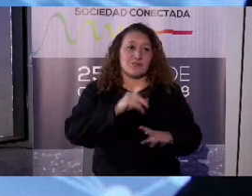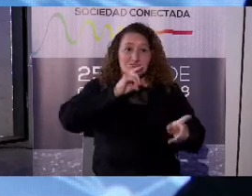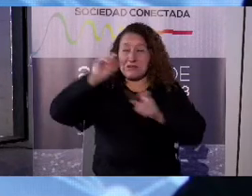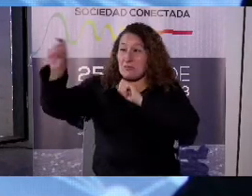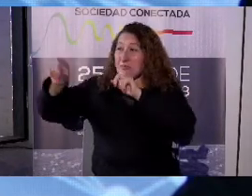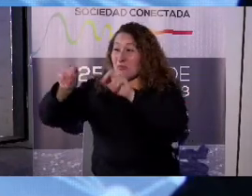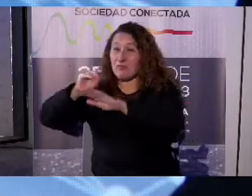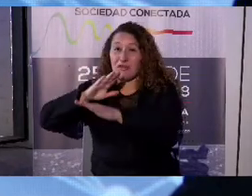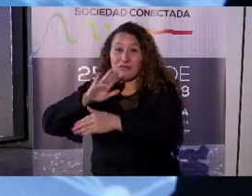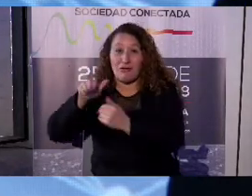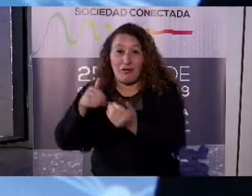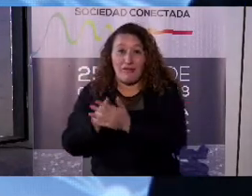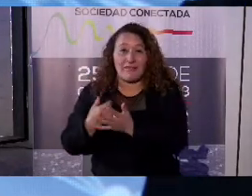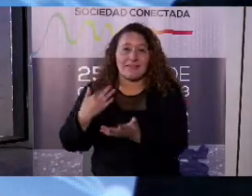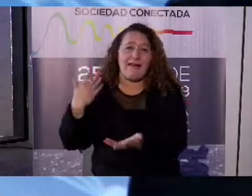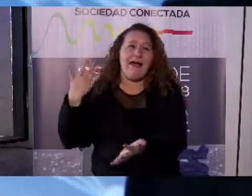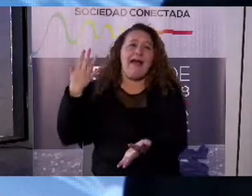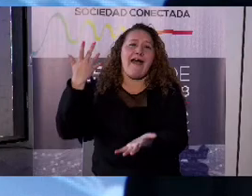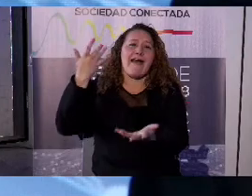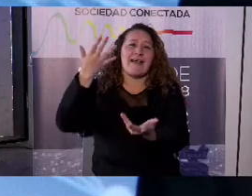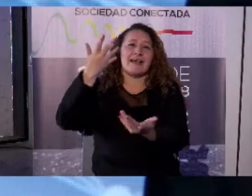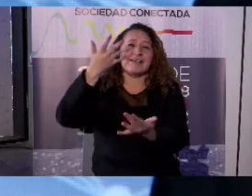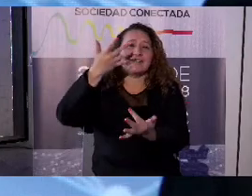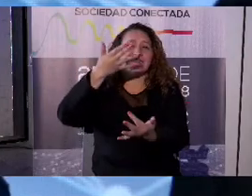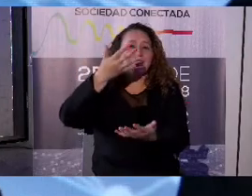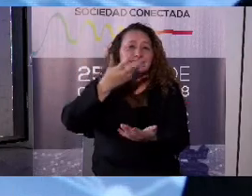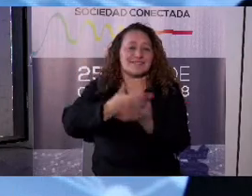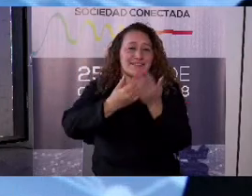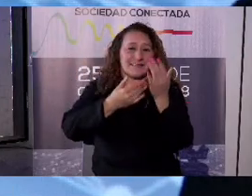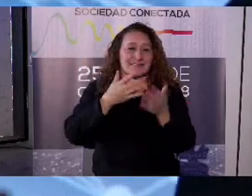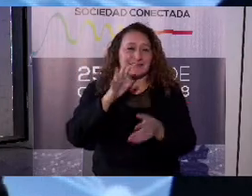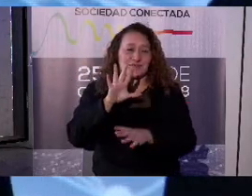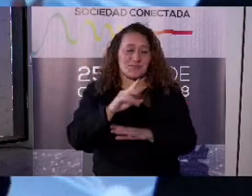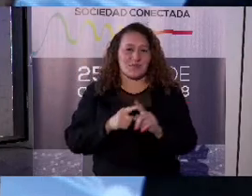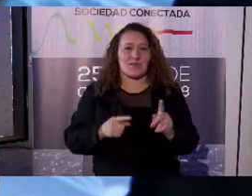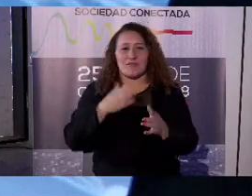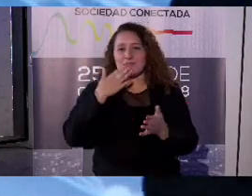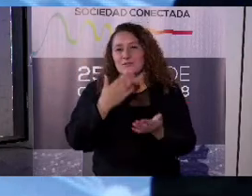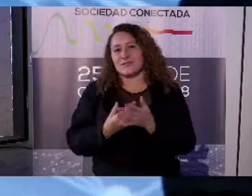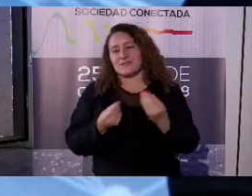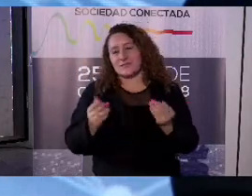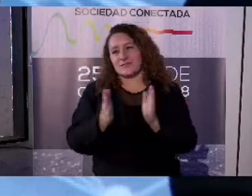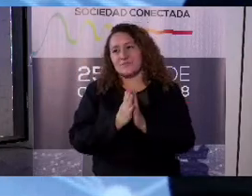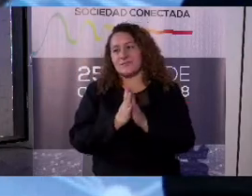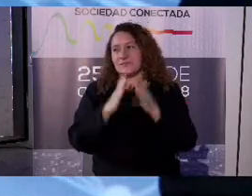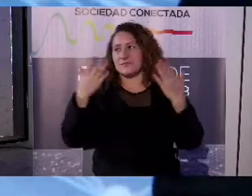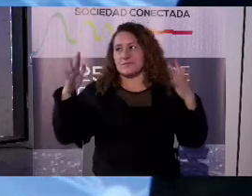estaríamos aquí hasta el fin del del pues muchísimas gracias y un fuerte aplauso